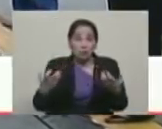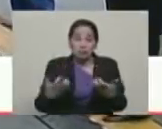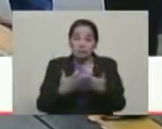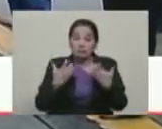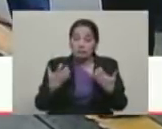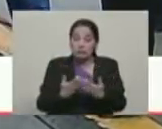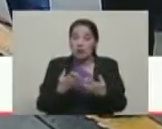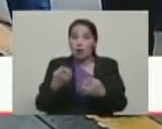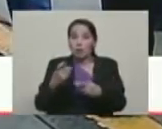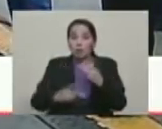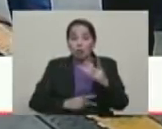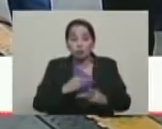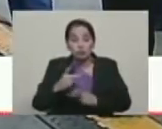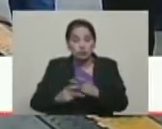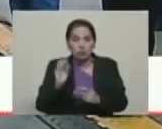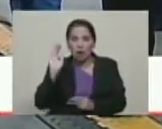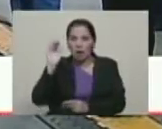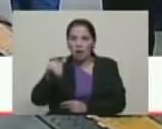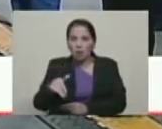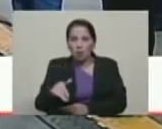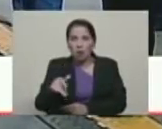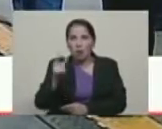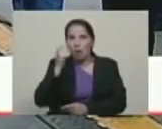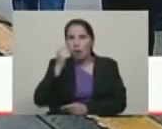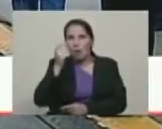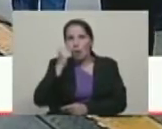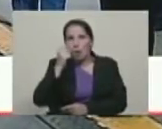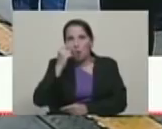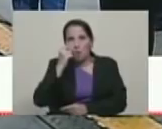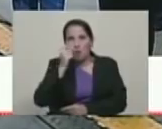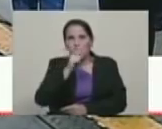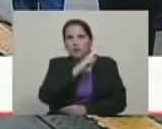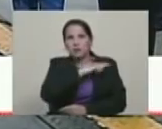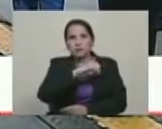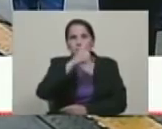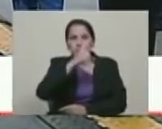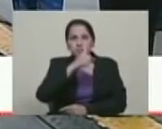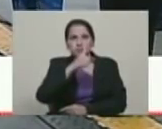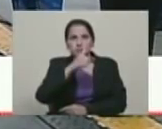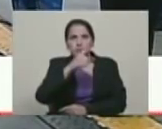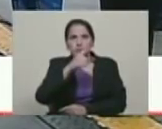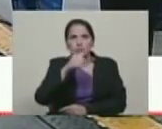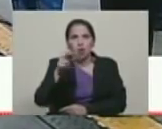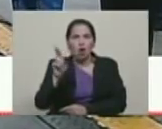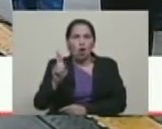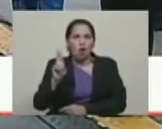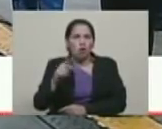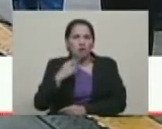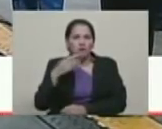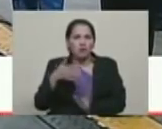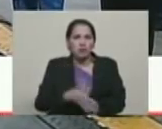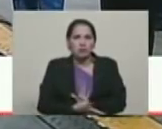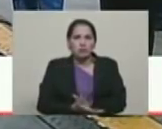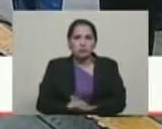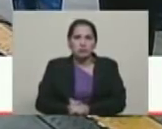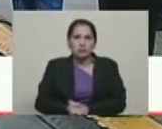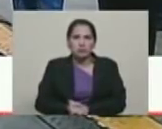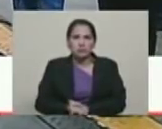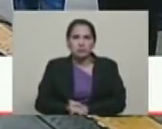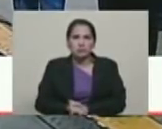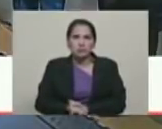productiva, desde el Estado de Aragua, nuestro gobernador, el general Rodolfo Marcos Torres. Adelante.